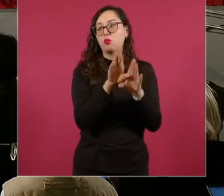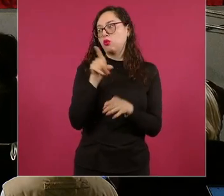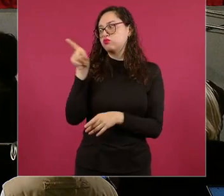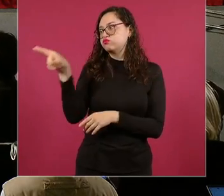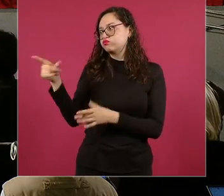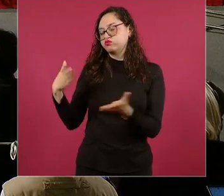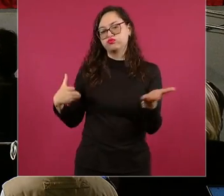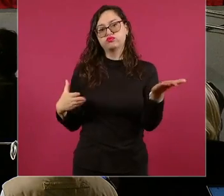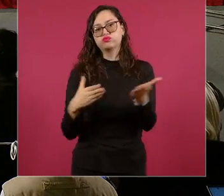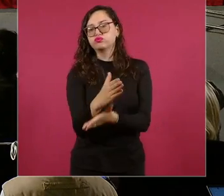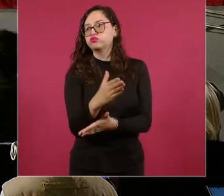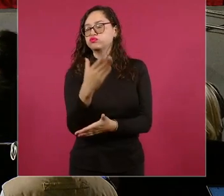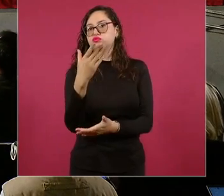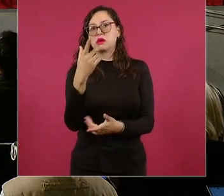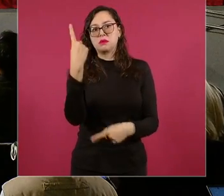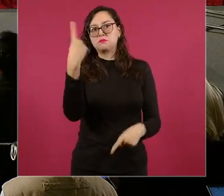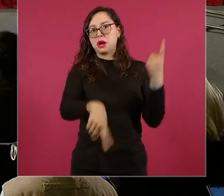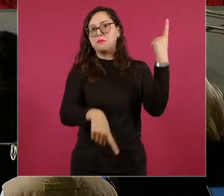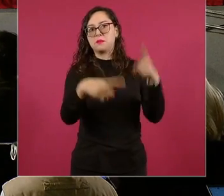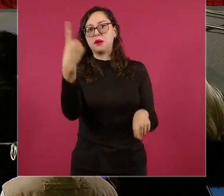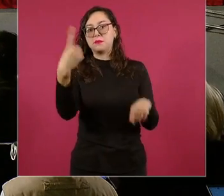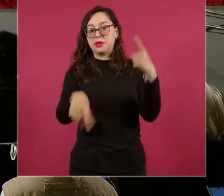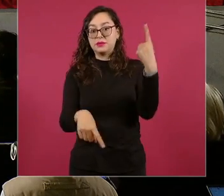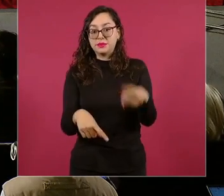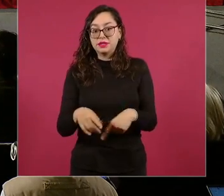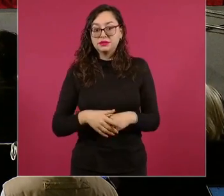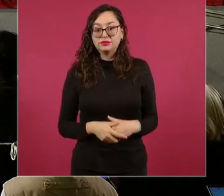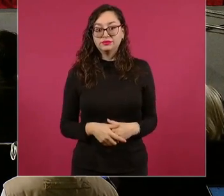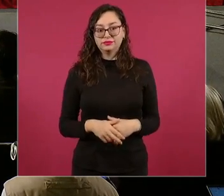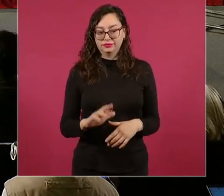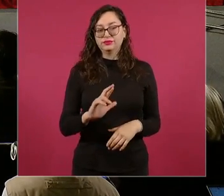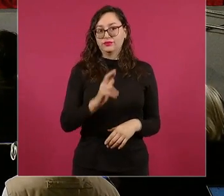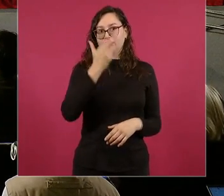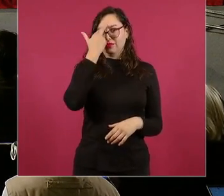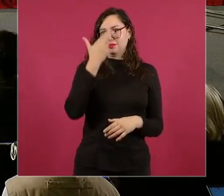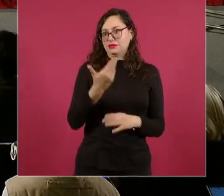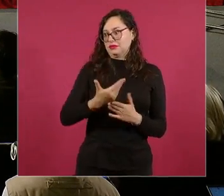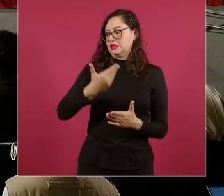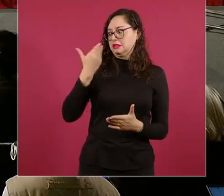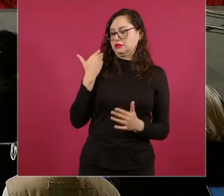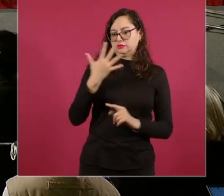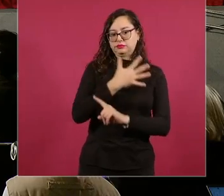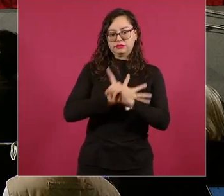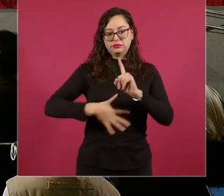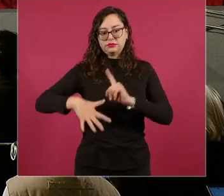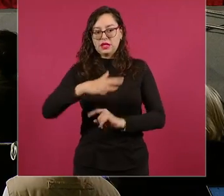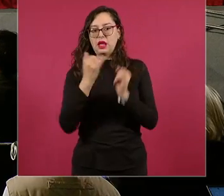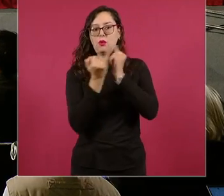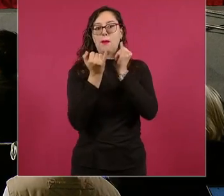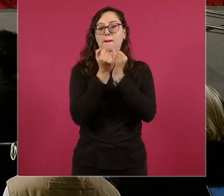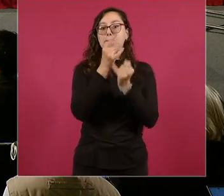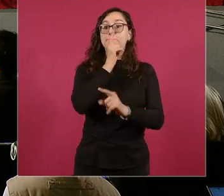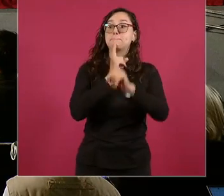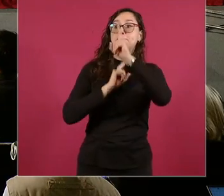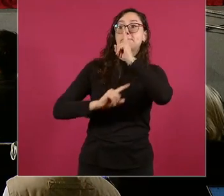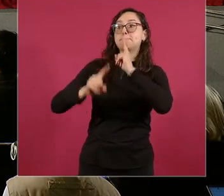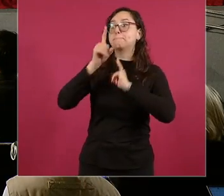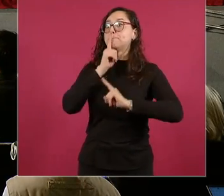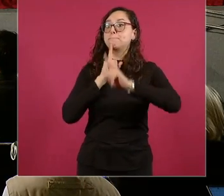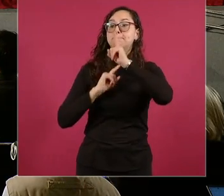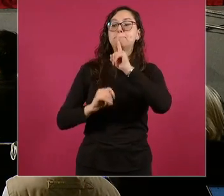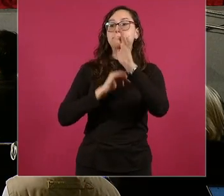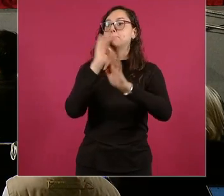un ambiente respecto a la supuesta sobrerepresentación, nuevamente, que le toca al Tribunal